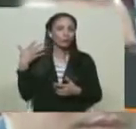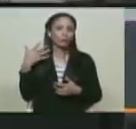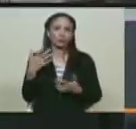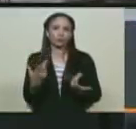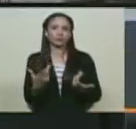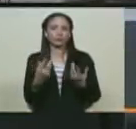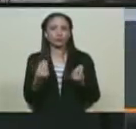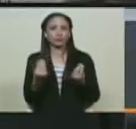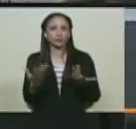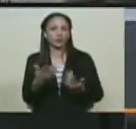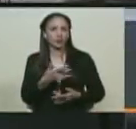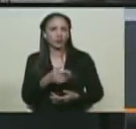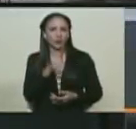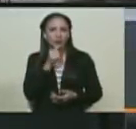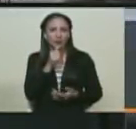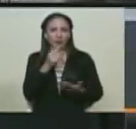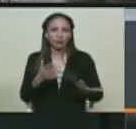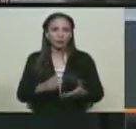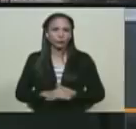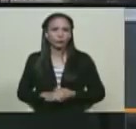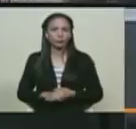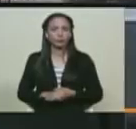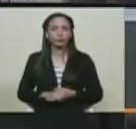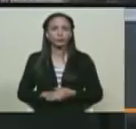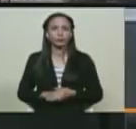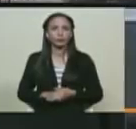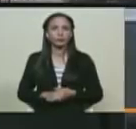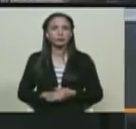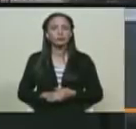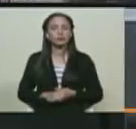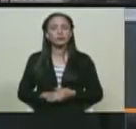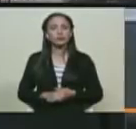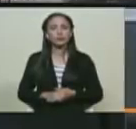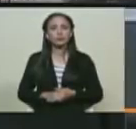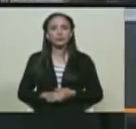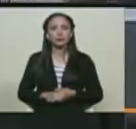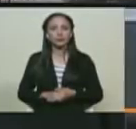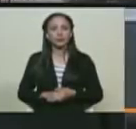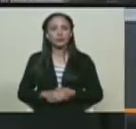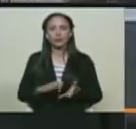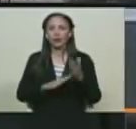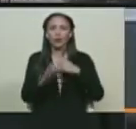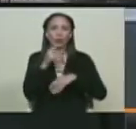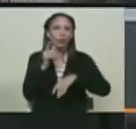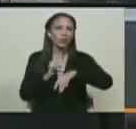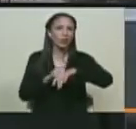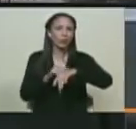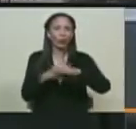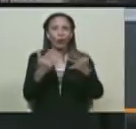Yo sí sé quién es el más burocrático. ¿Eh? No es tiempo de estar